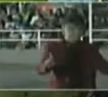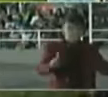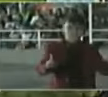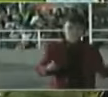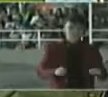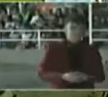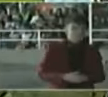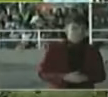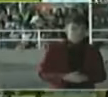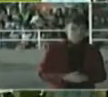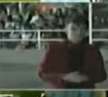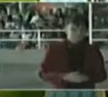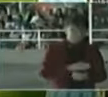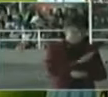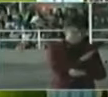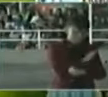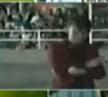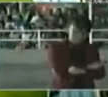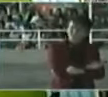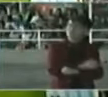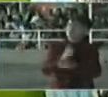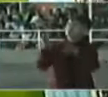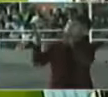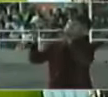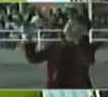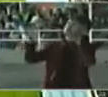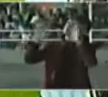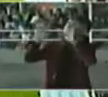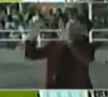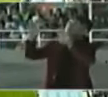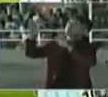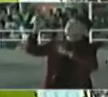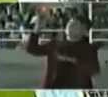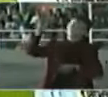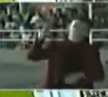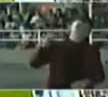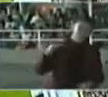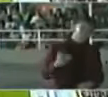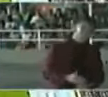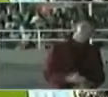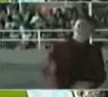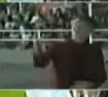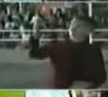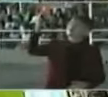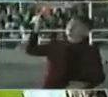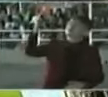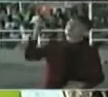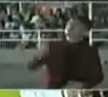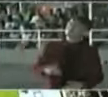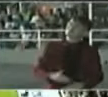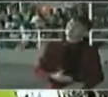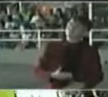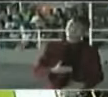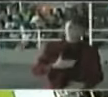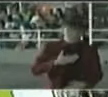porque no puedo callar la grandeza de este Dios, del Dios que no solamente es